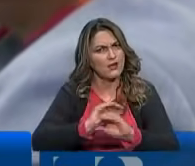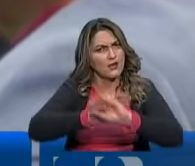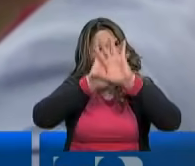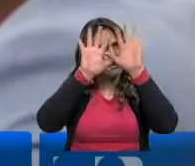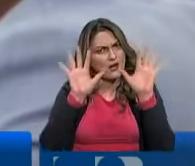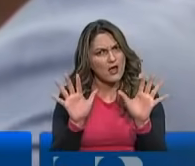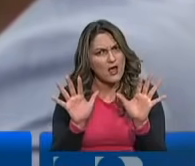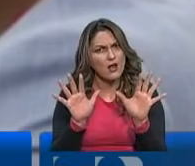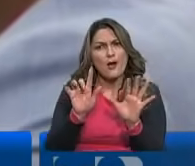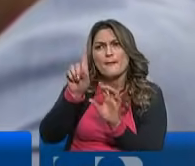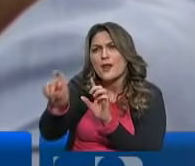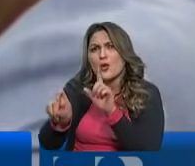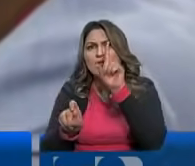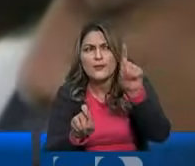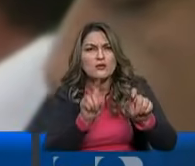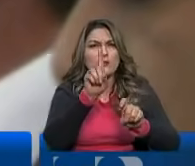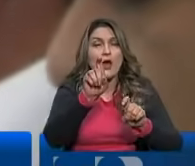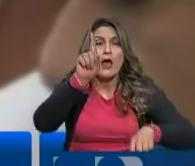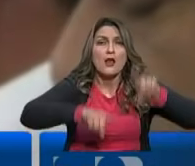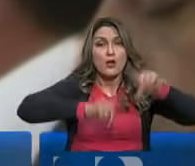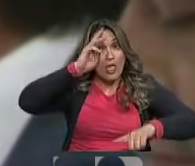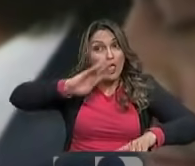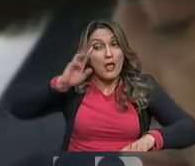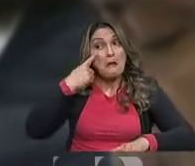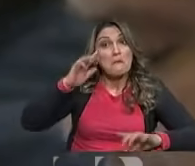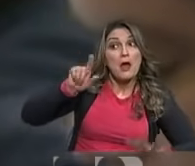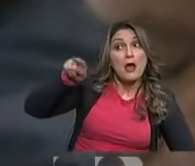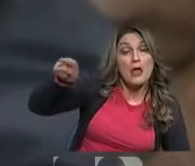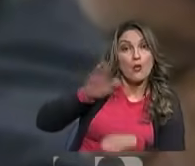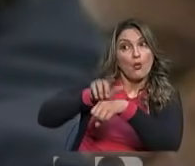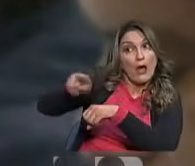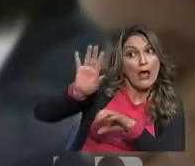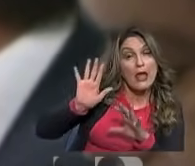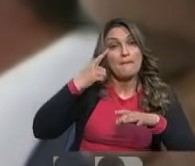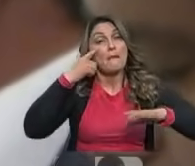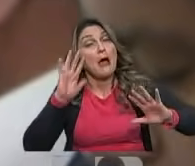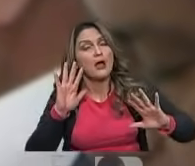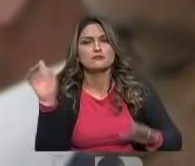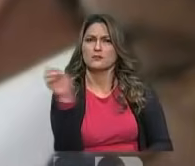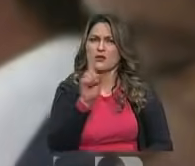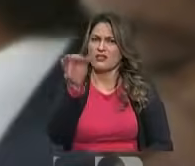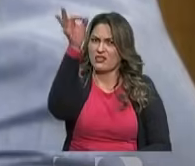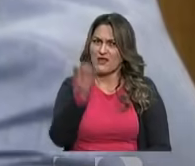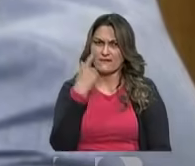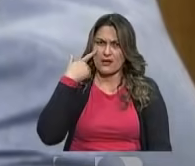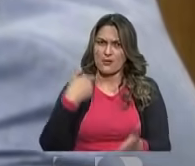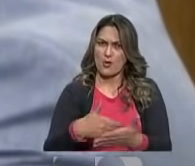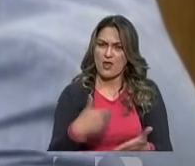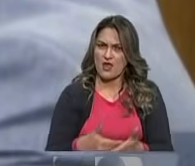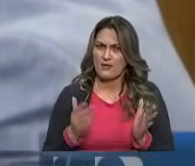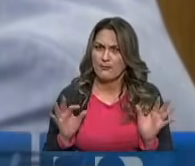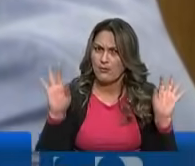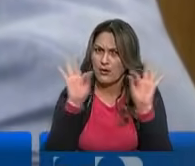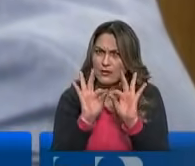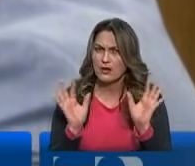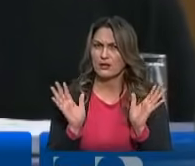pueden aportar, no por supuestos hechos. Zambrano además sostiene que esta investigación no ha avanzado en esta comisión. Que quede claro, ya